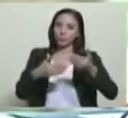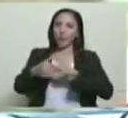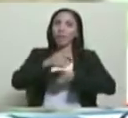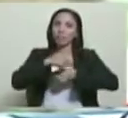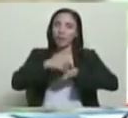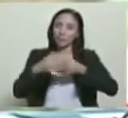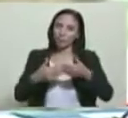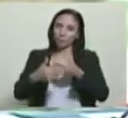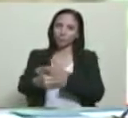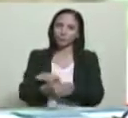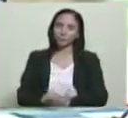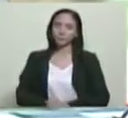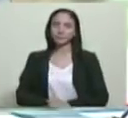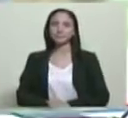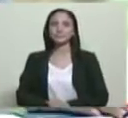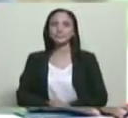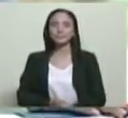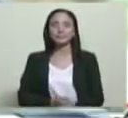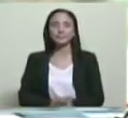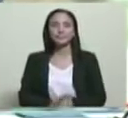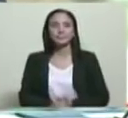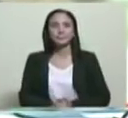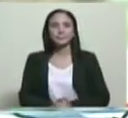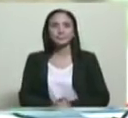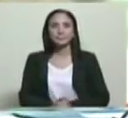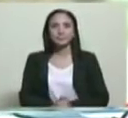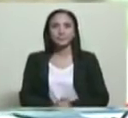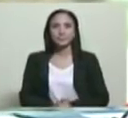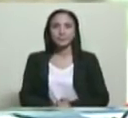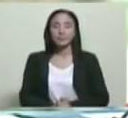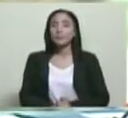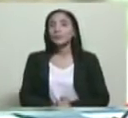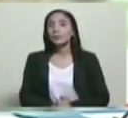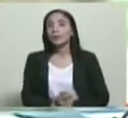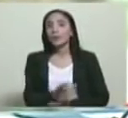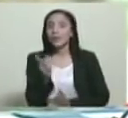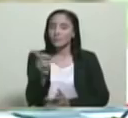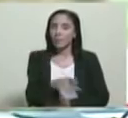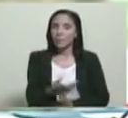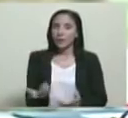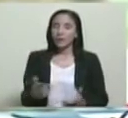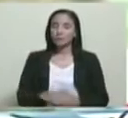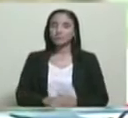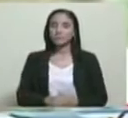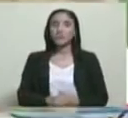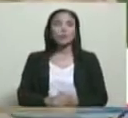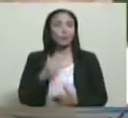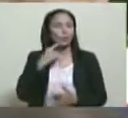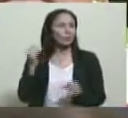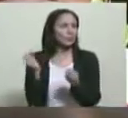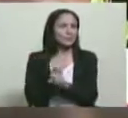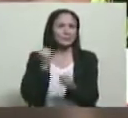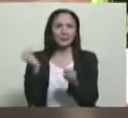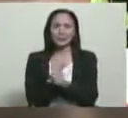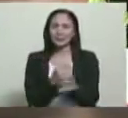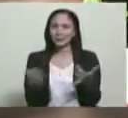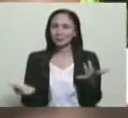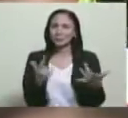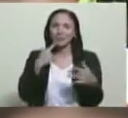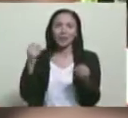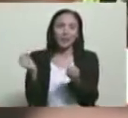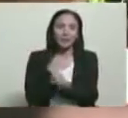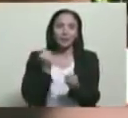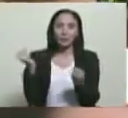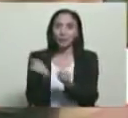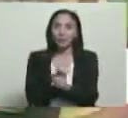salida de ocupación laboral para nuestra juventud. Pero también decirle, presidente, que hemos estado cumpliendo